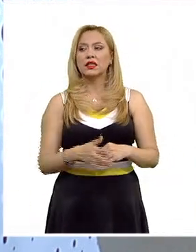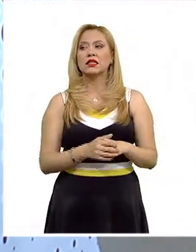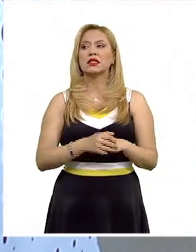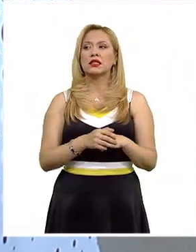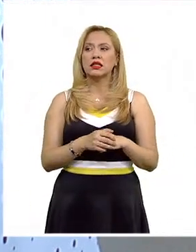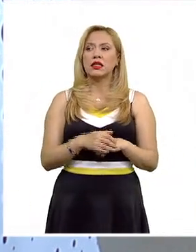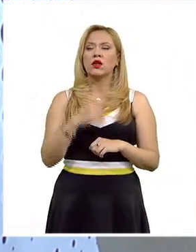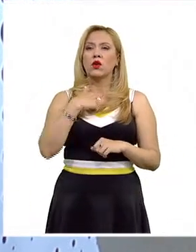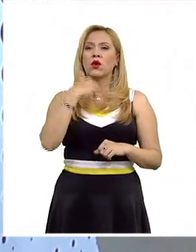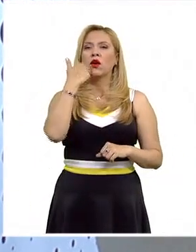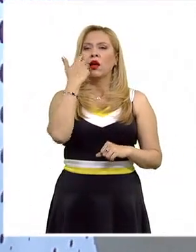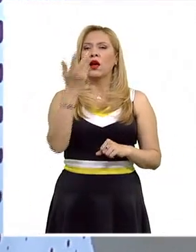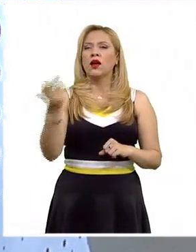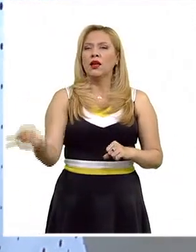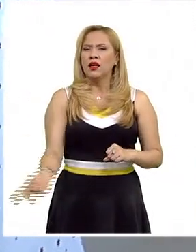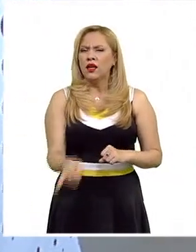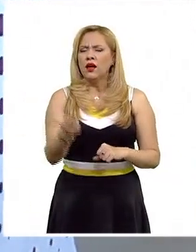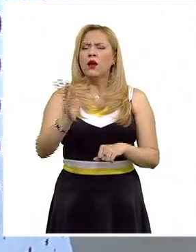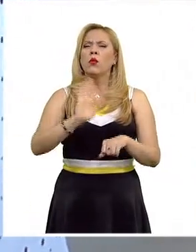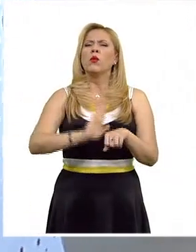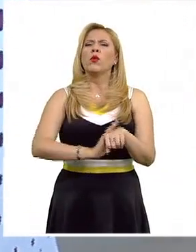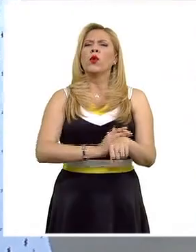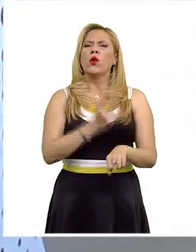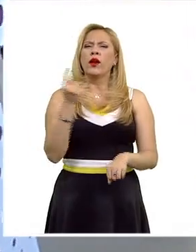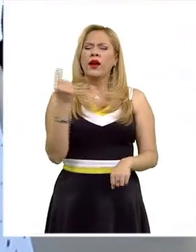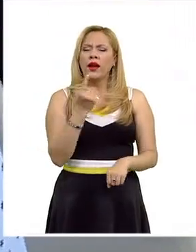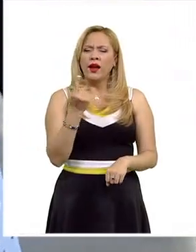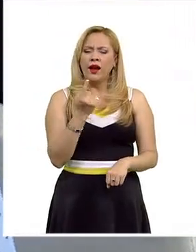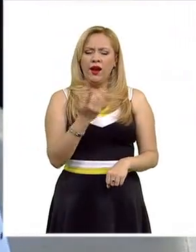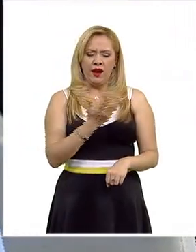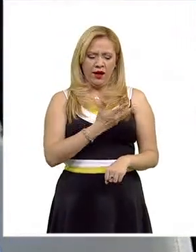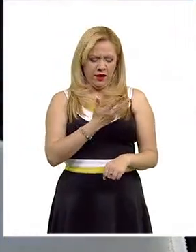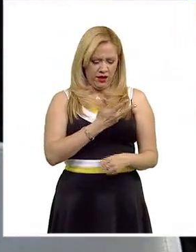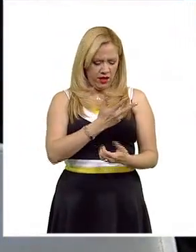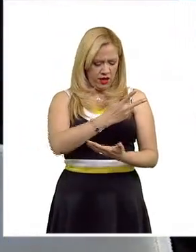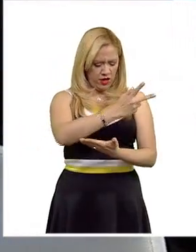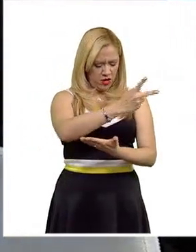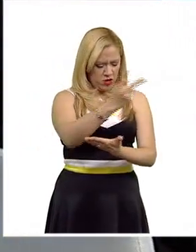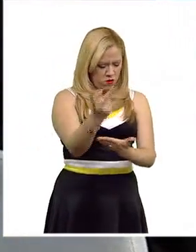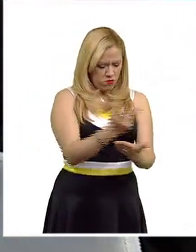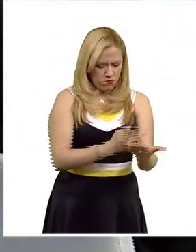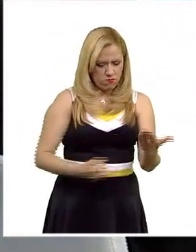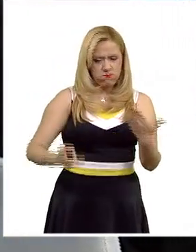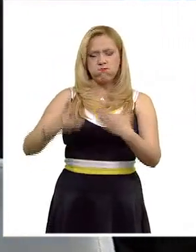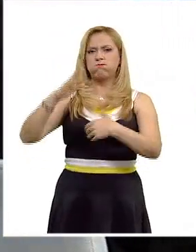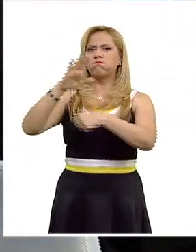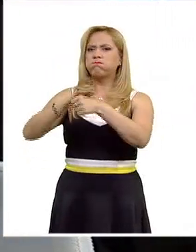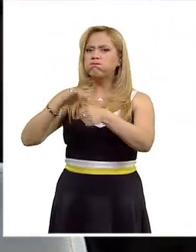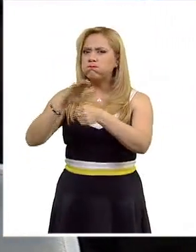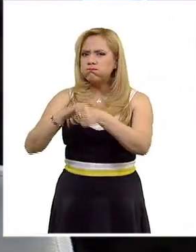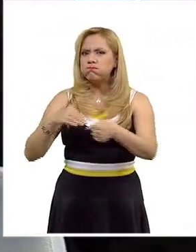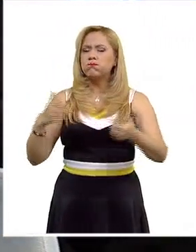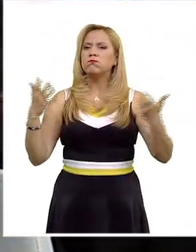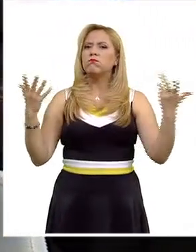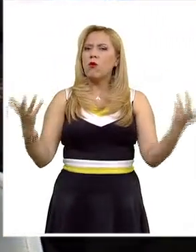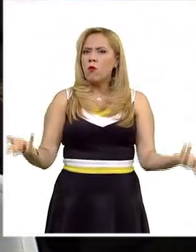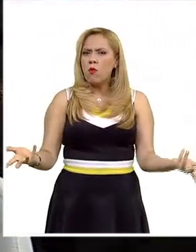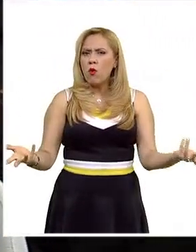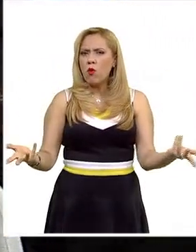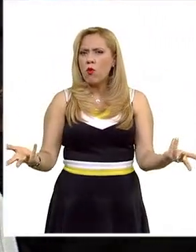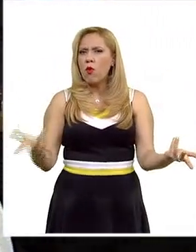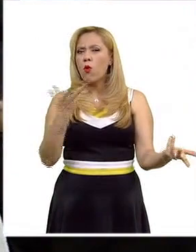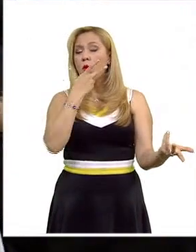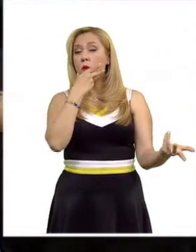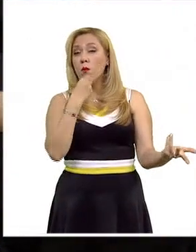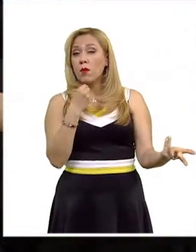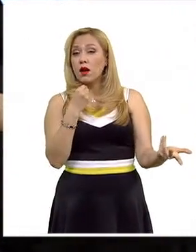eso quería hacerte una pregunta. ¿Por qué tenemos un programa de acoso sexual y tenemos, pues todas las mujeres, son invitadas las mujeres,